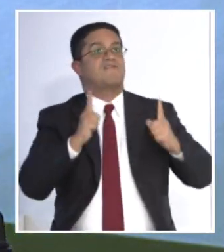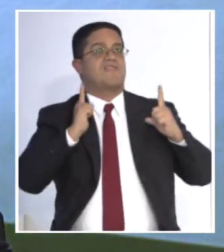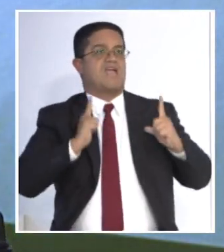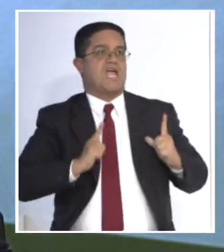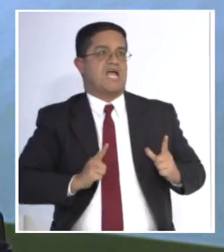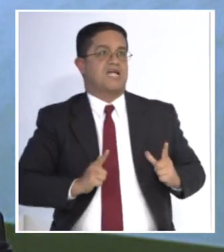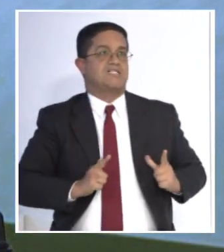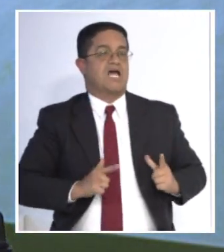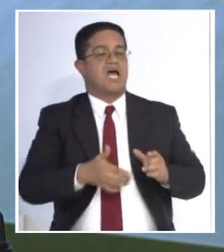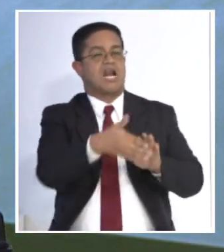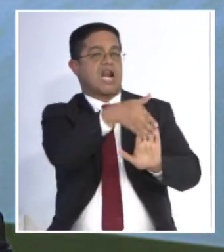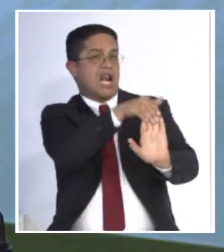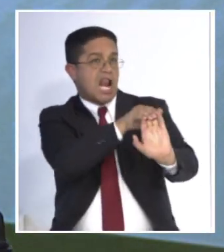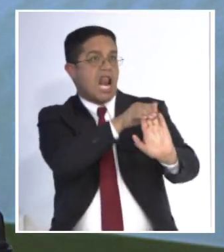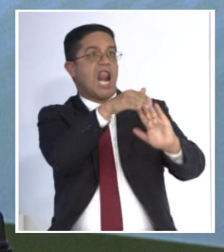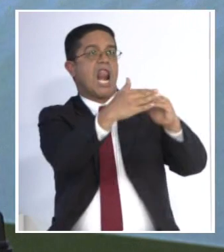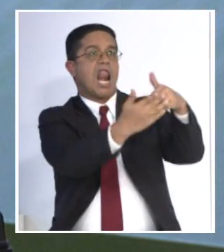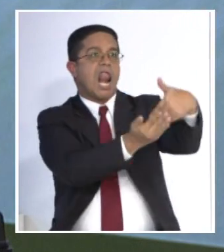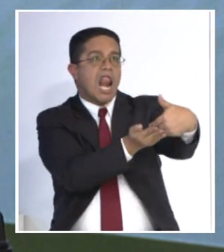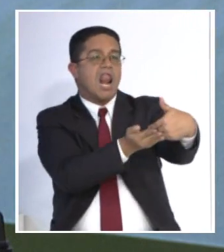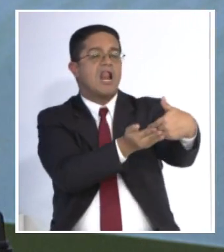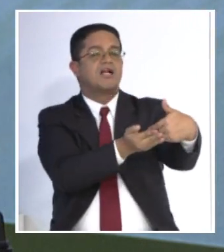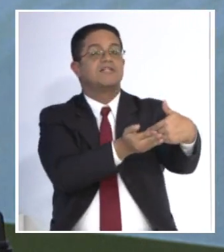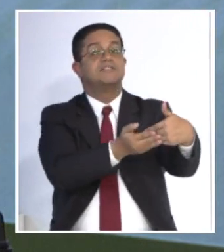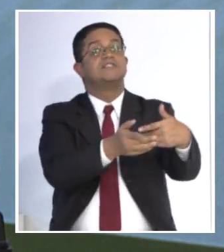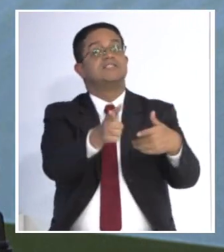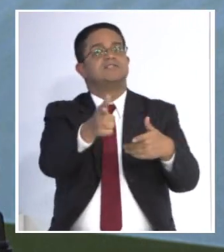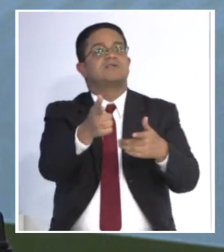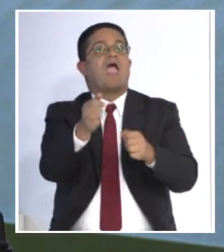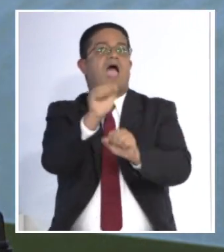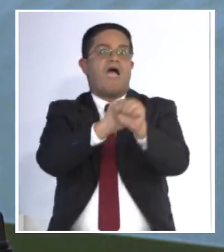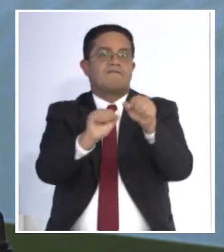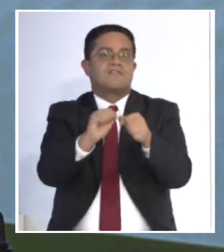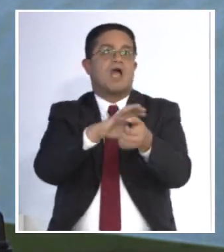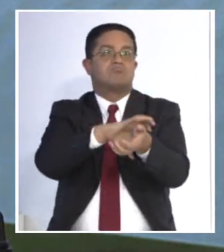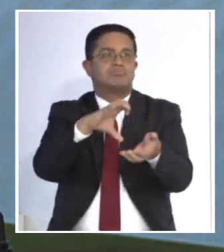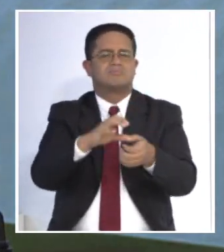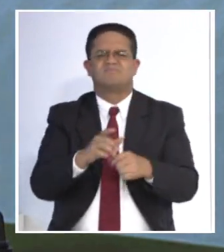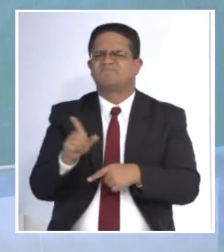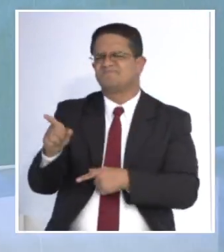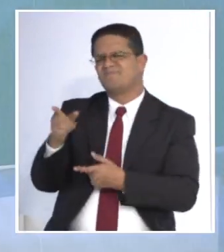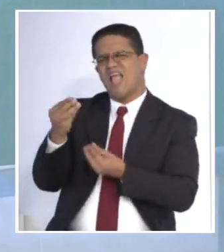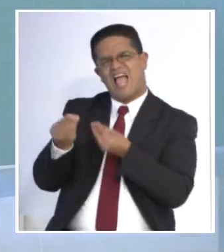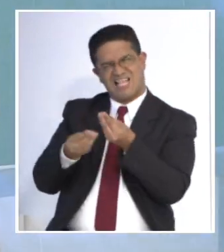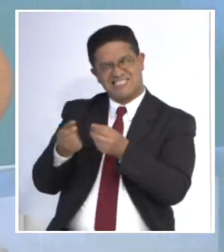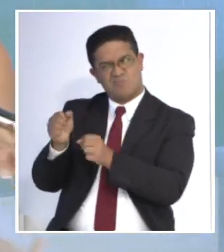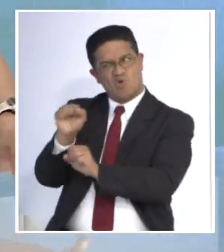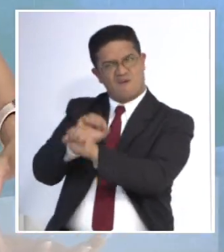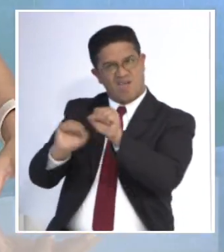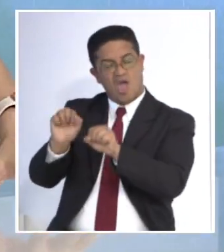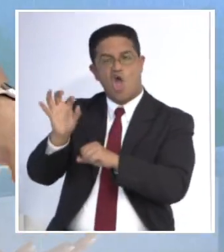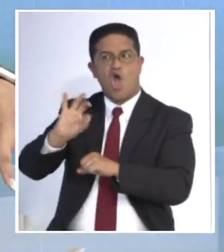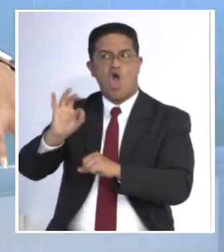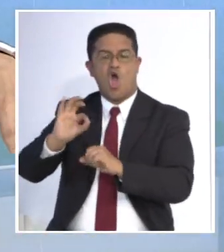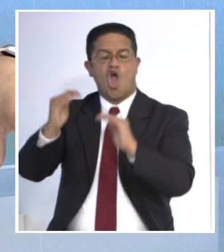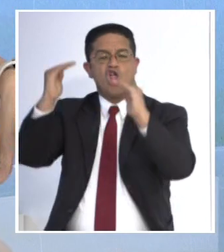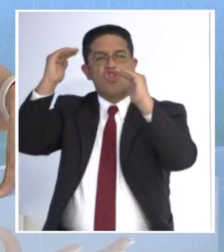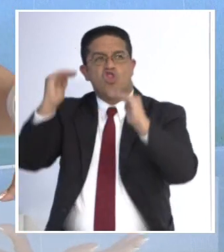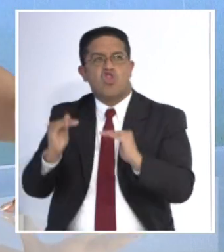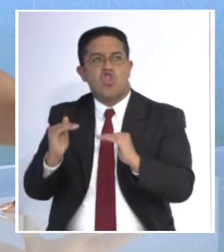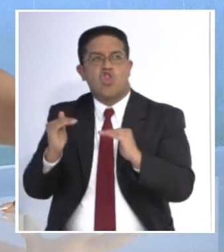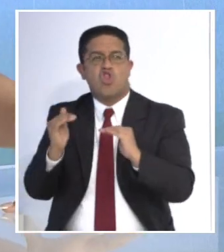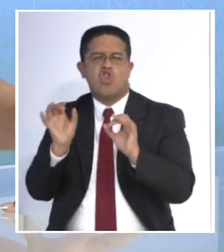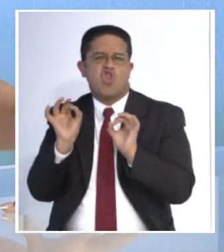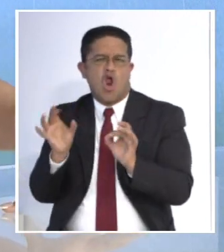poquito de flexión, un poquito de rotación, para quitarle presión Pero a la articulación. ¿hacemos prevención realmente o disminuimos